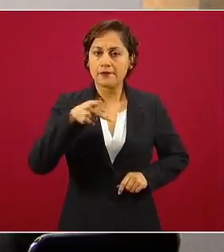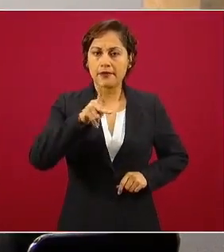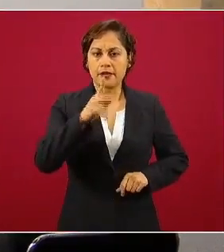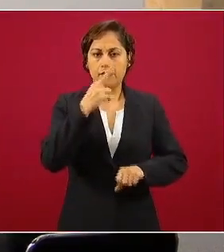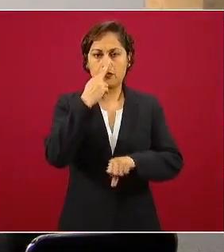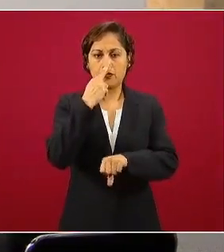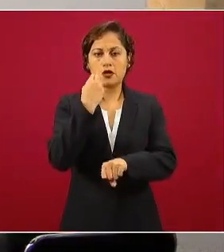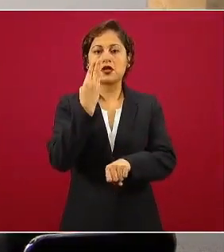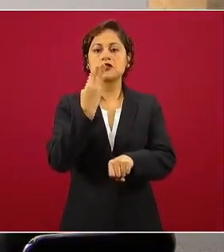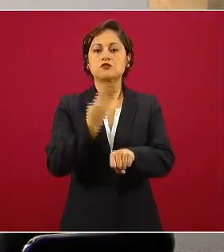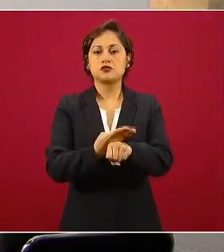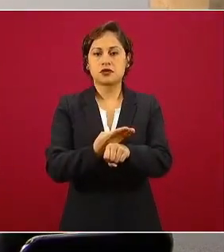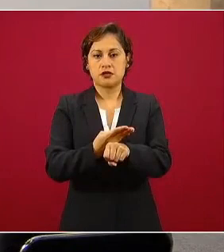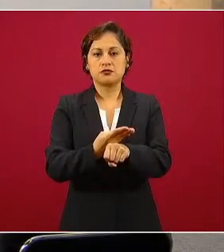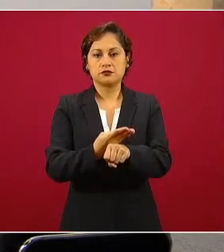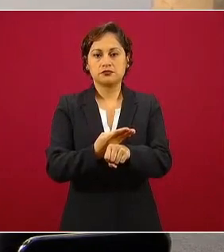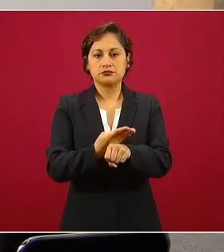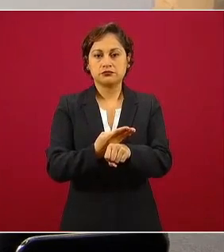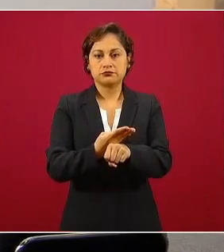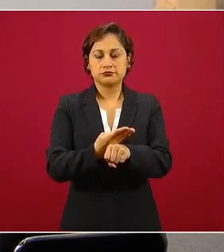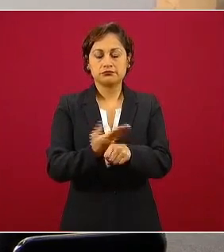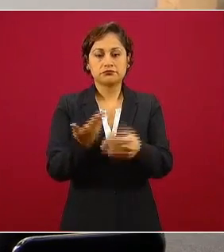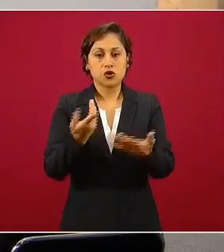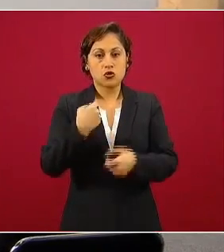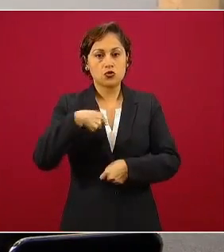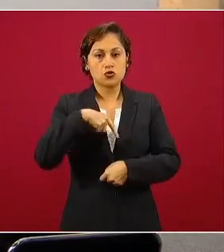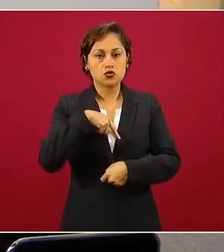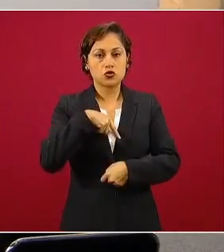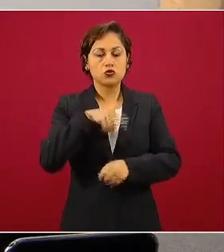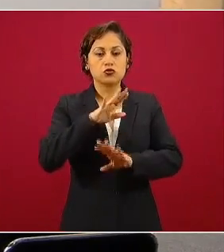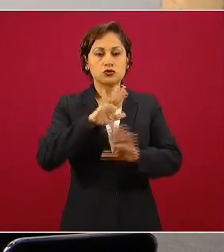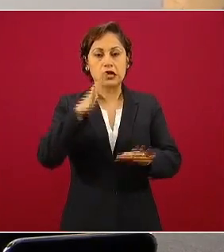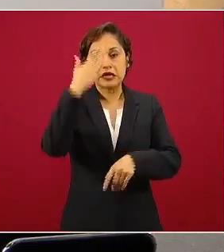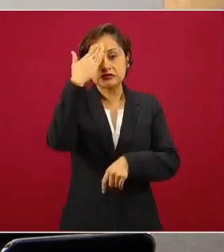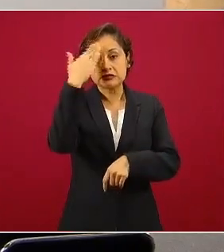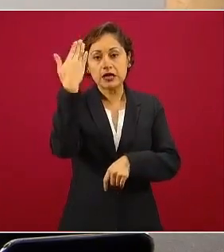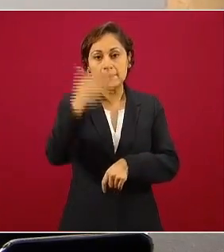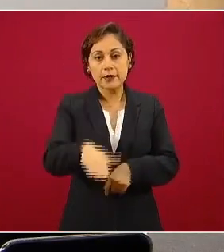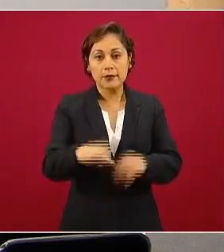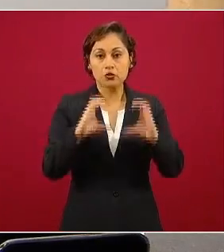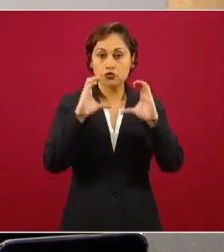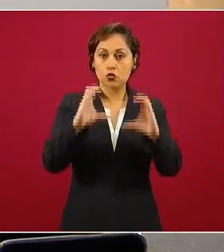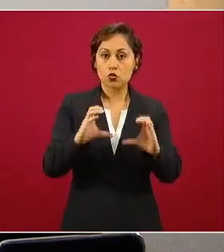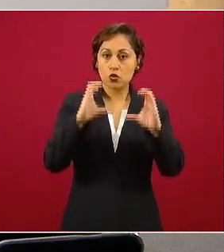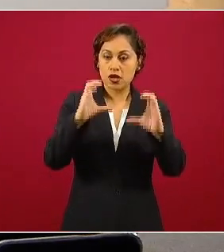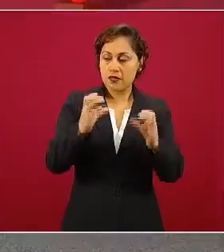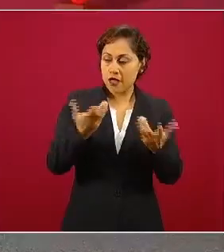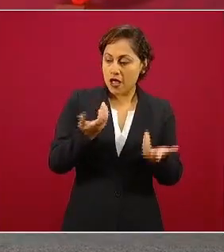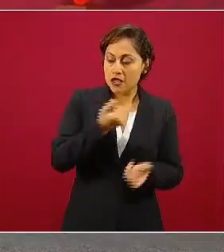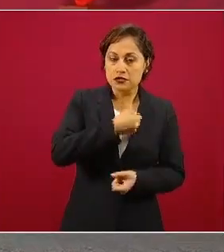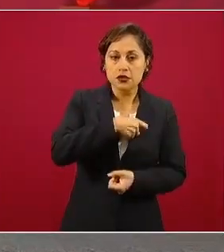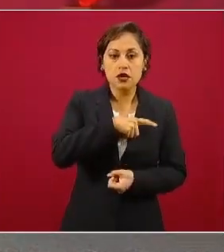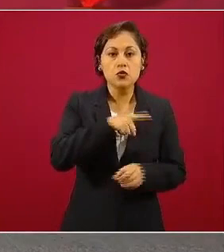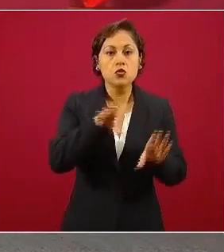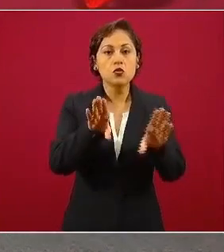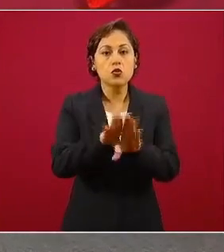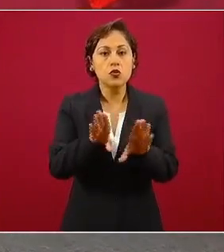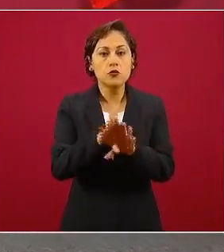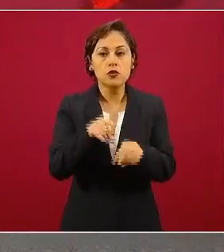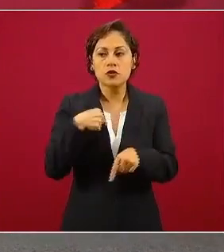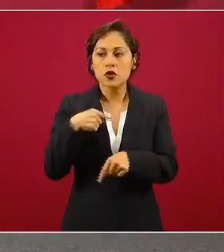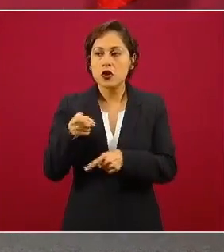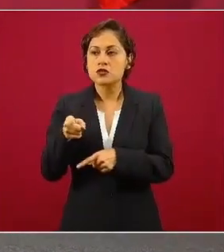saber cómo nos tenemos que cuidar, qué no podemos hacer y